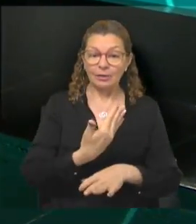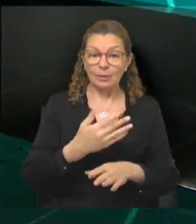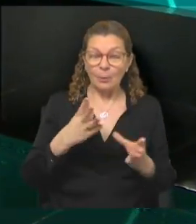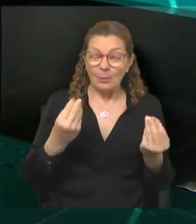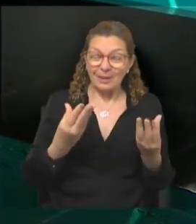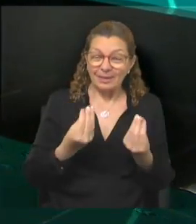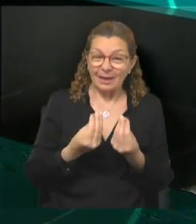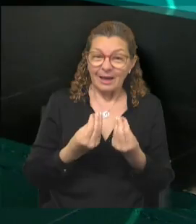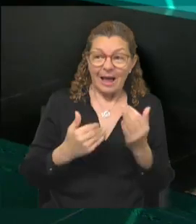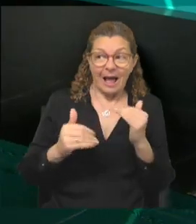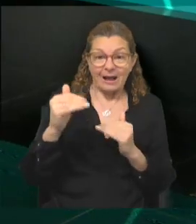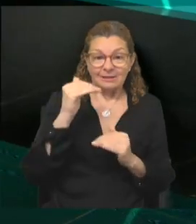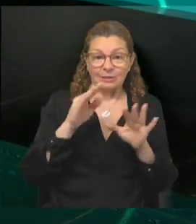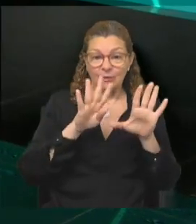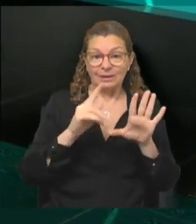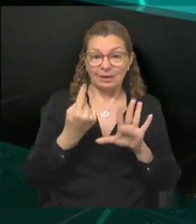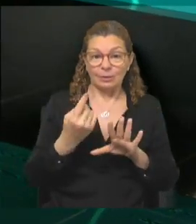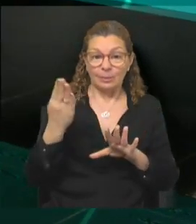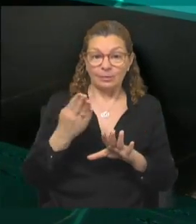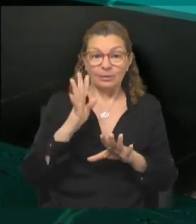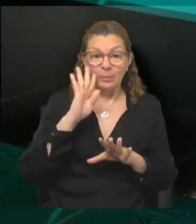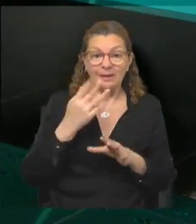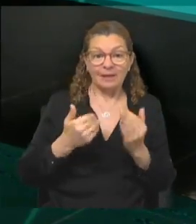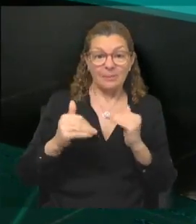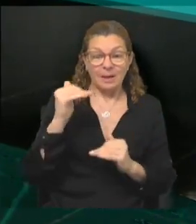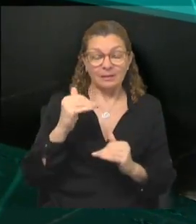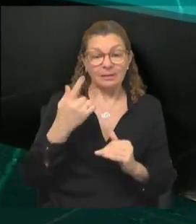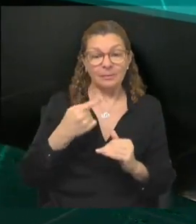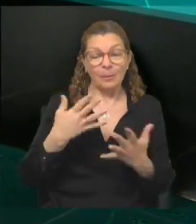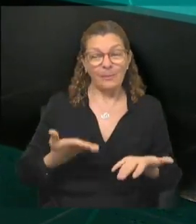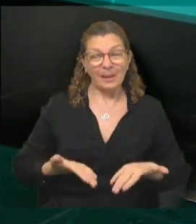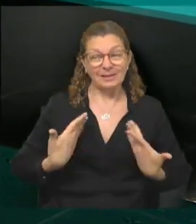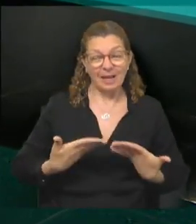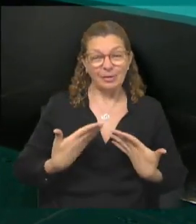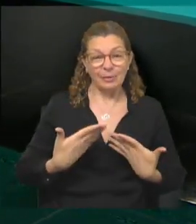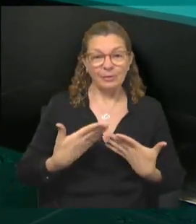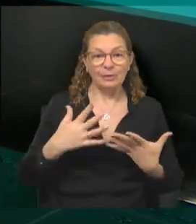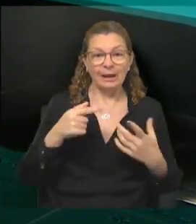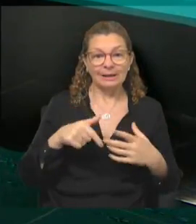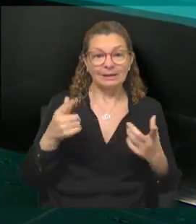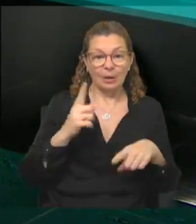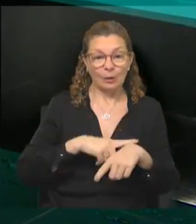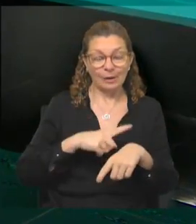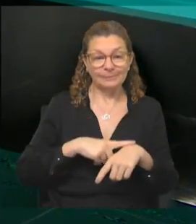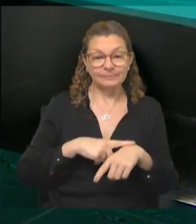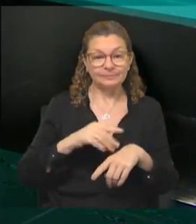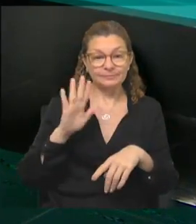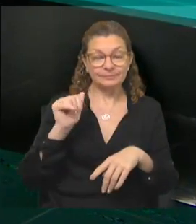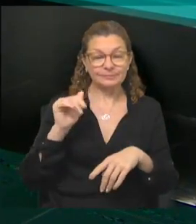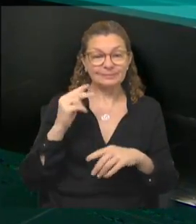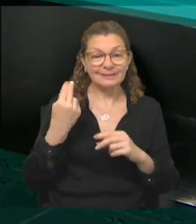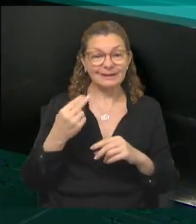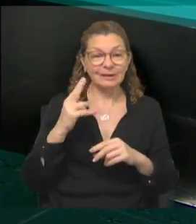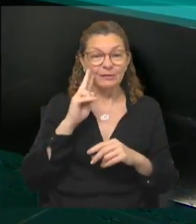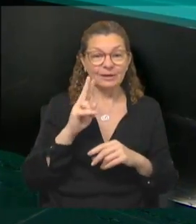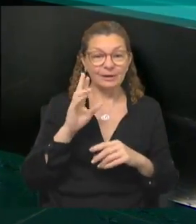humedad muy alta 99% parece que hay más así que bueno Está pesado cubierto a esta hora vamos a saludar a quienes nos siguen por